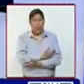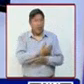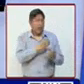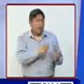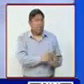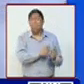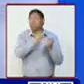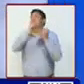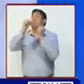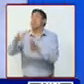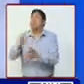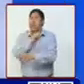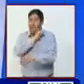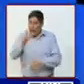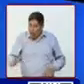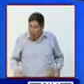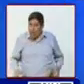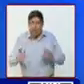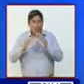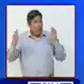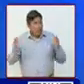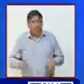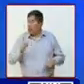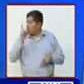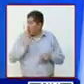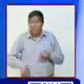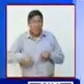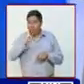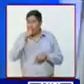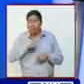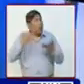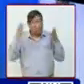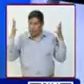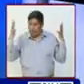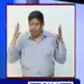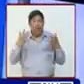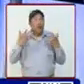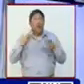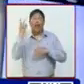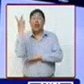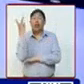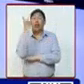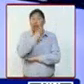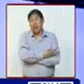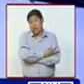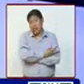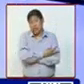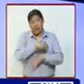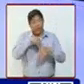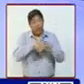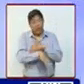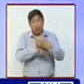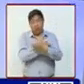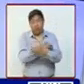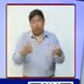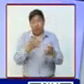entregarla a la defensoría porque no podía más con ella. Este padre estuvo 2 días dentro de una celda.